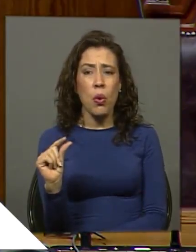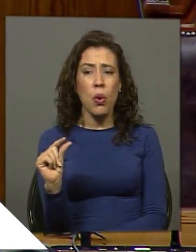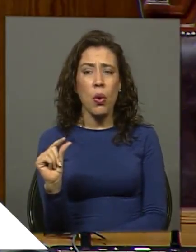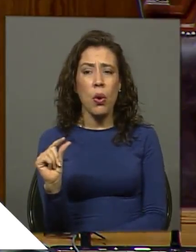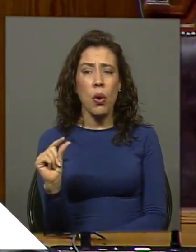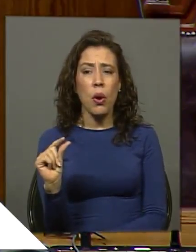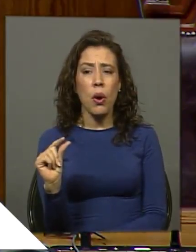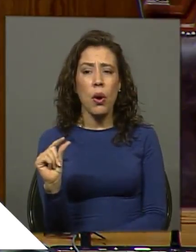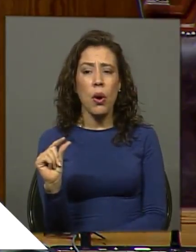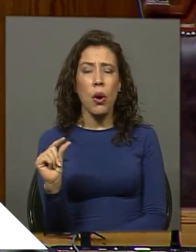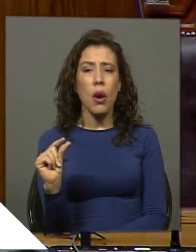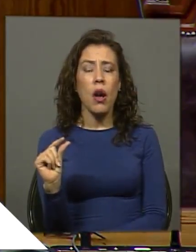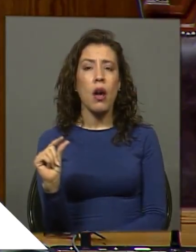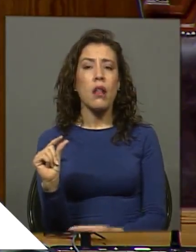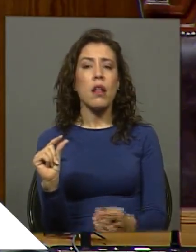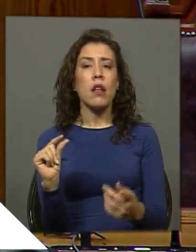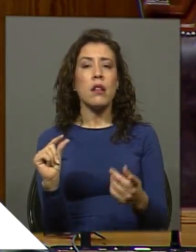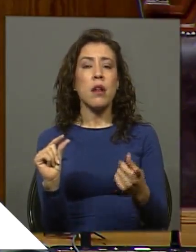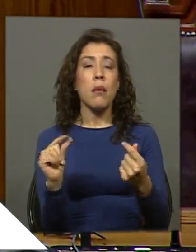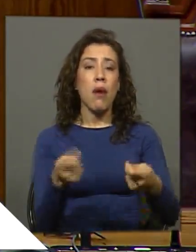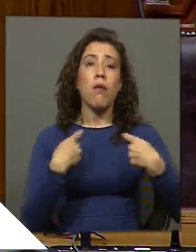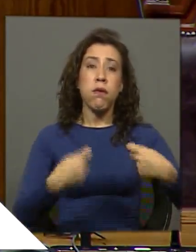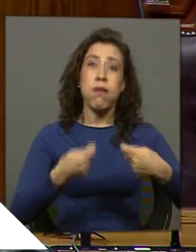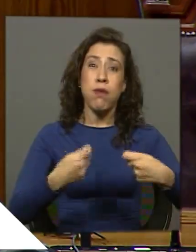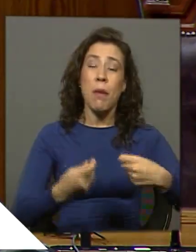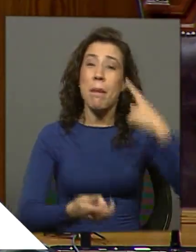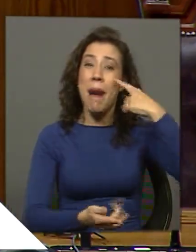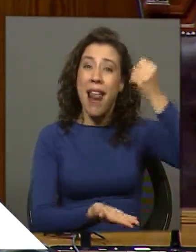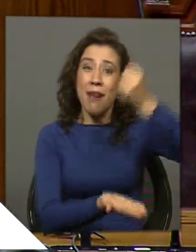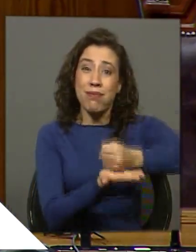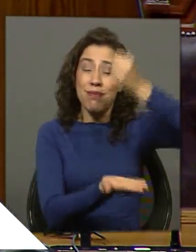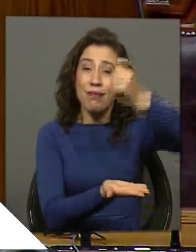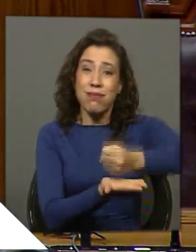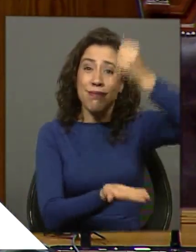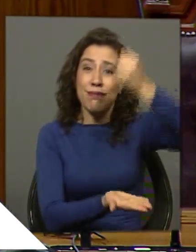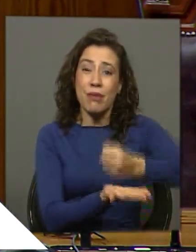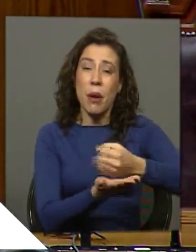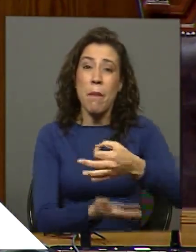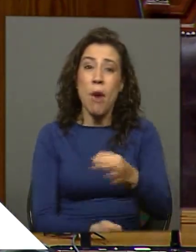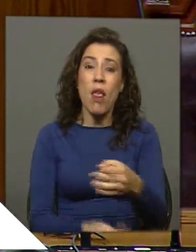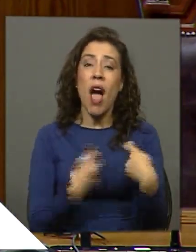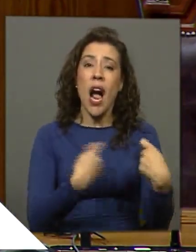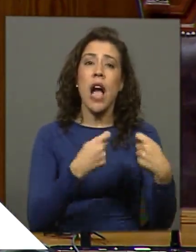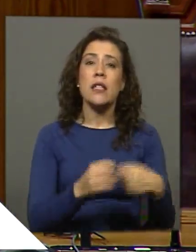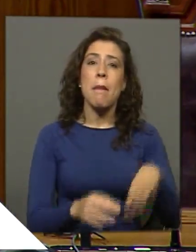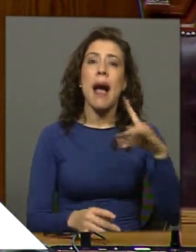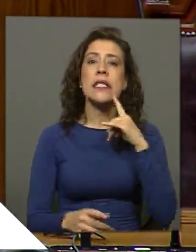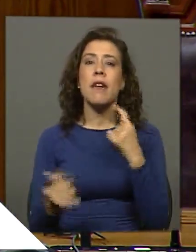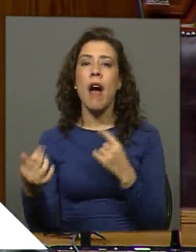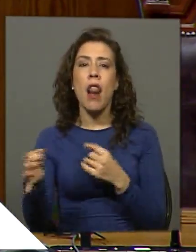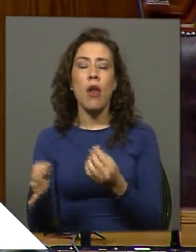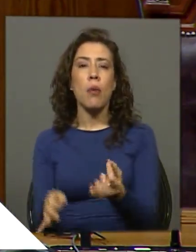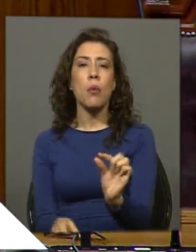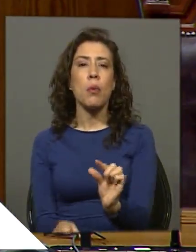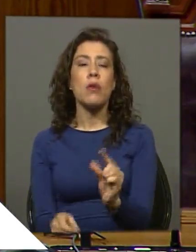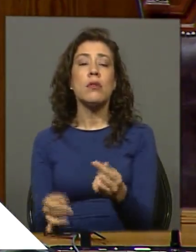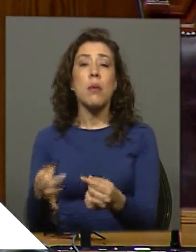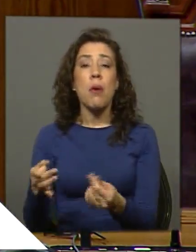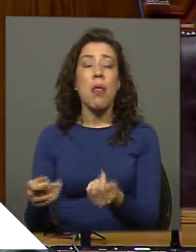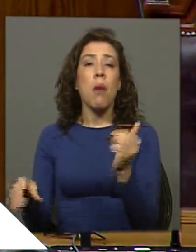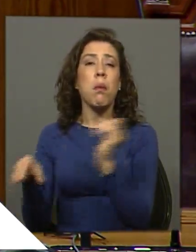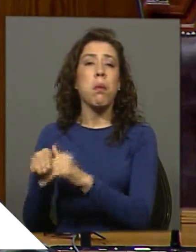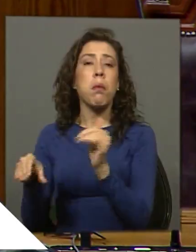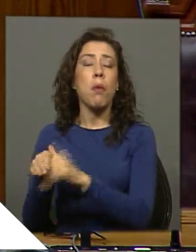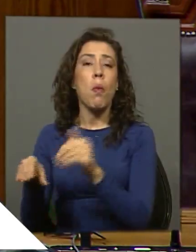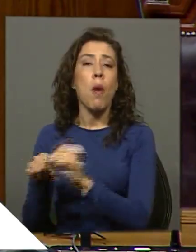valor nominal al valor costo de producción y están siendo más bien guardadas no